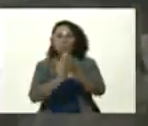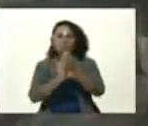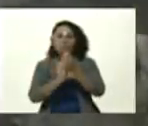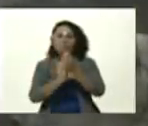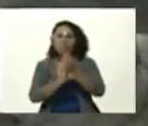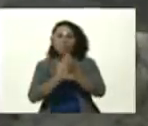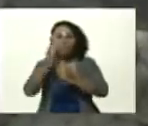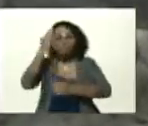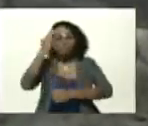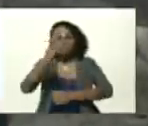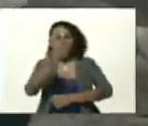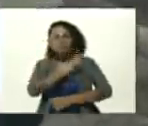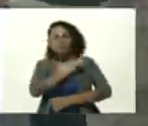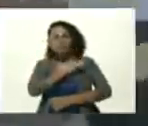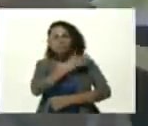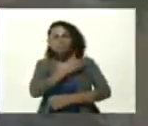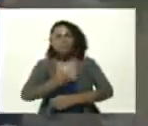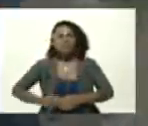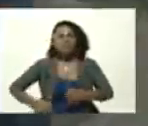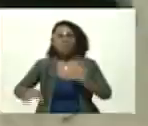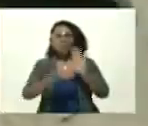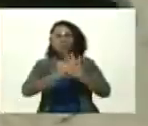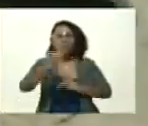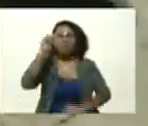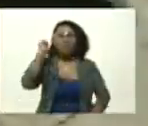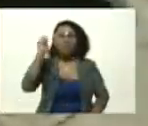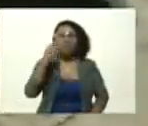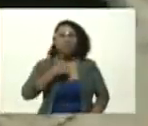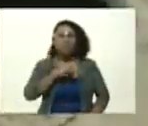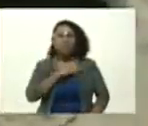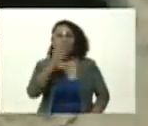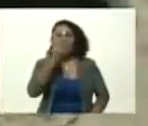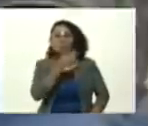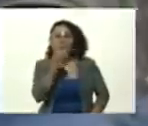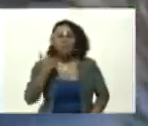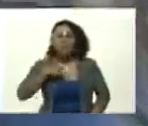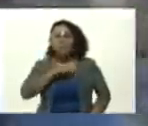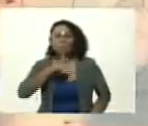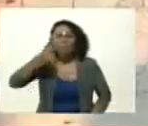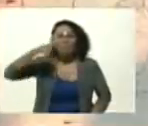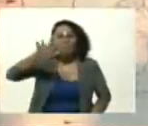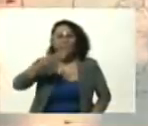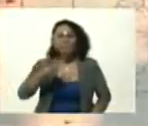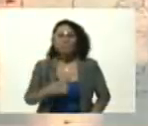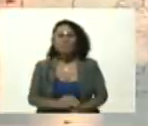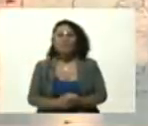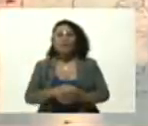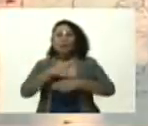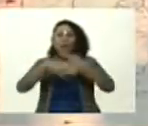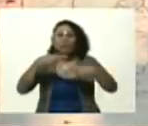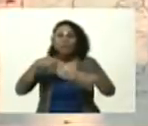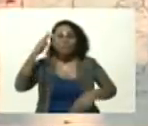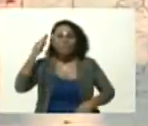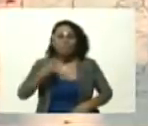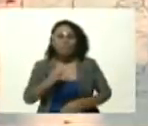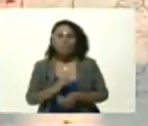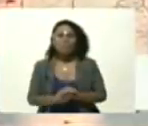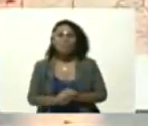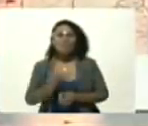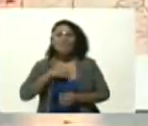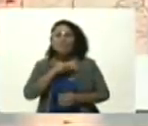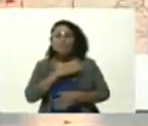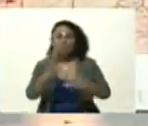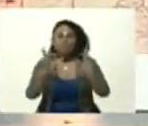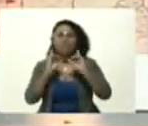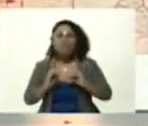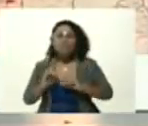como comandante en jefe y presidente constitucional. Estamos comprometidos con nuestro pueblo, con la revolución bolivariana, y estamos